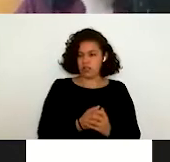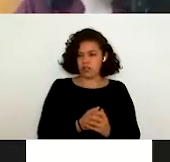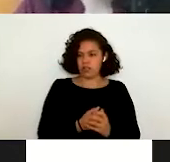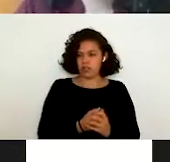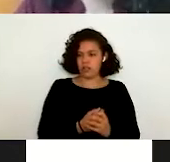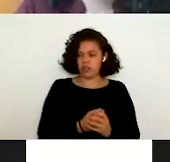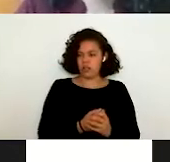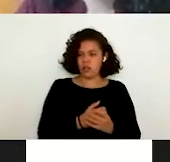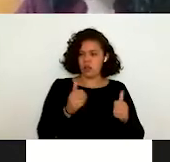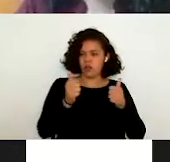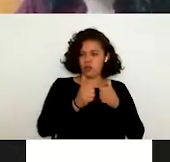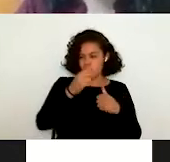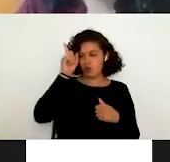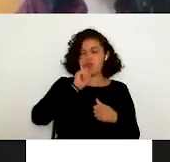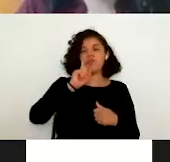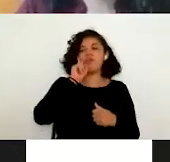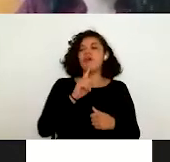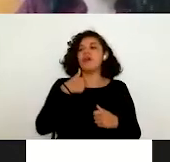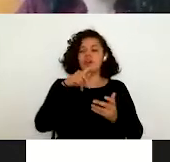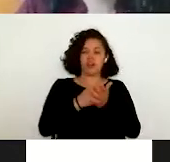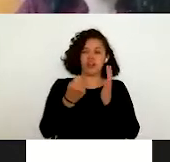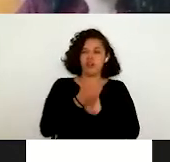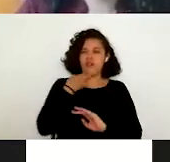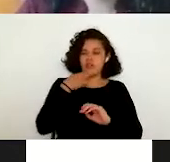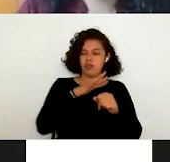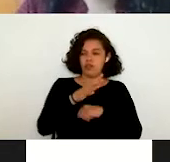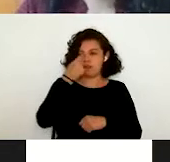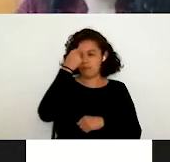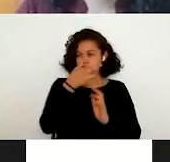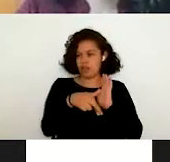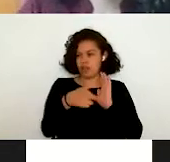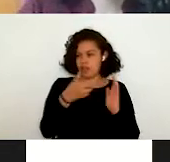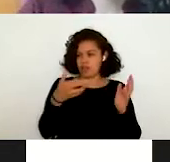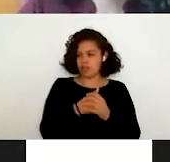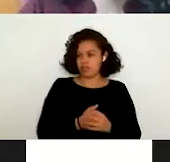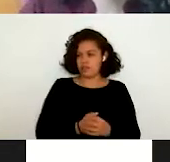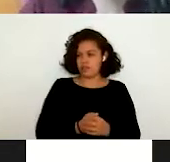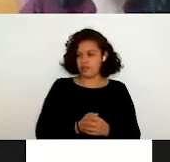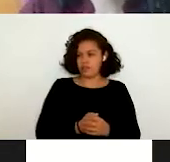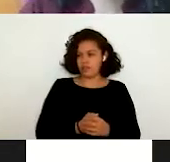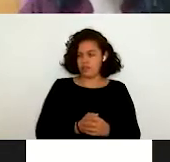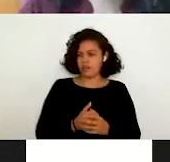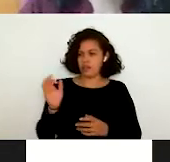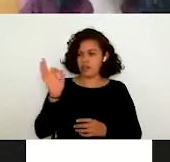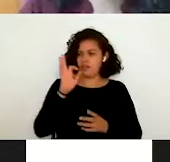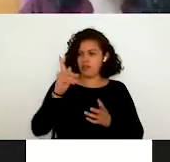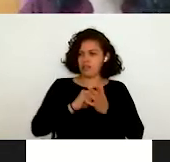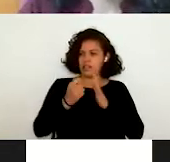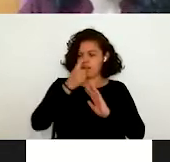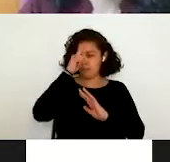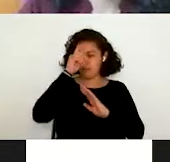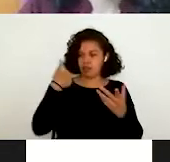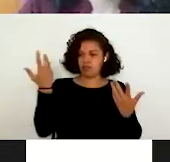mujeres, entonces, ¿qué técnicas voy a utilizar en ese taller, no? Tal vez técnicas de integración, técnicas